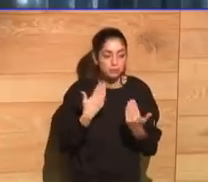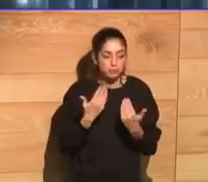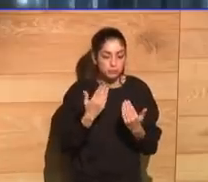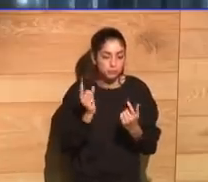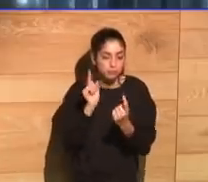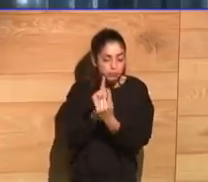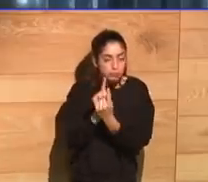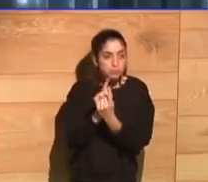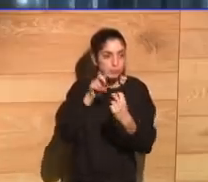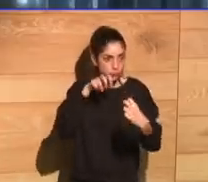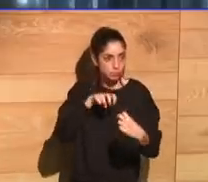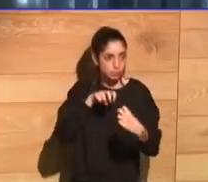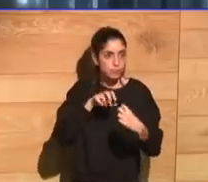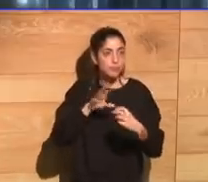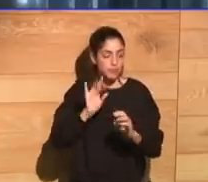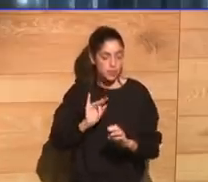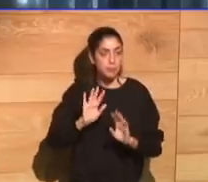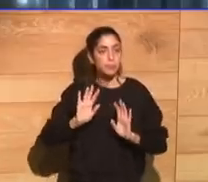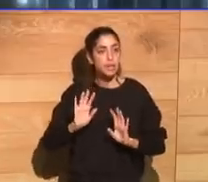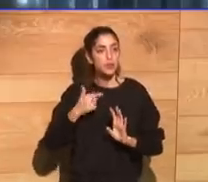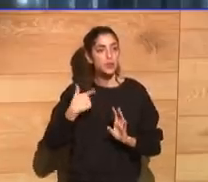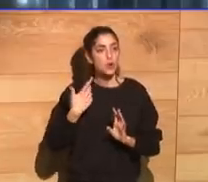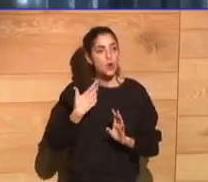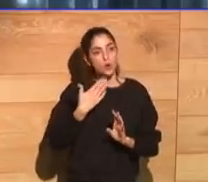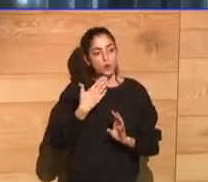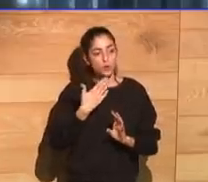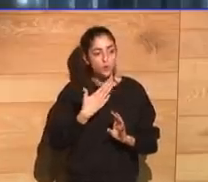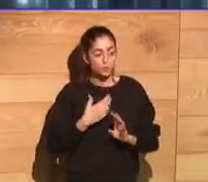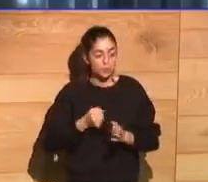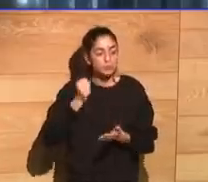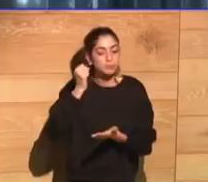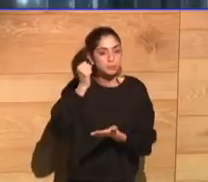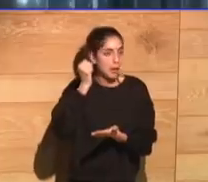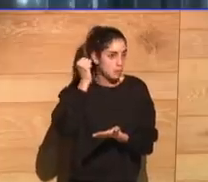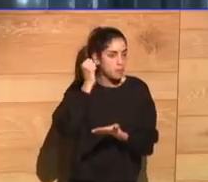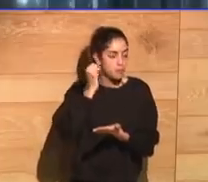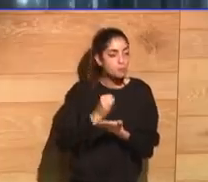hablaba este, ¿no? me la voy a jugar contigo... Pero